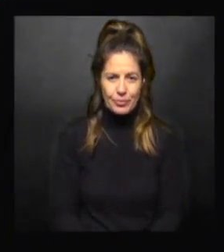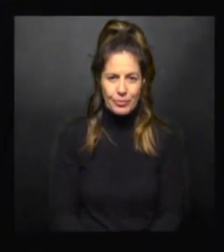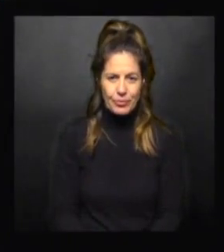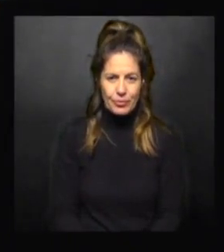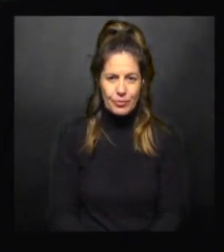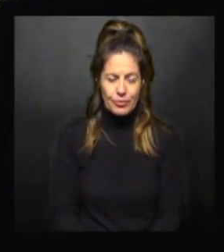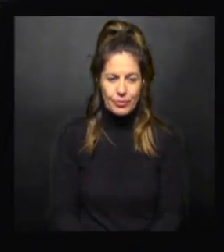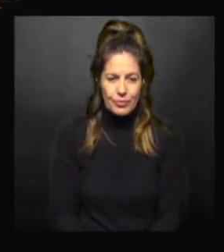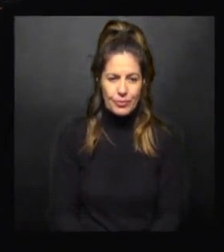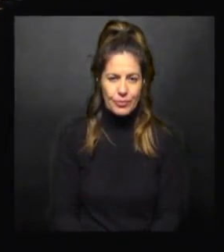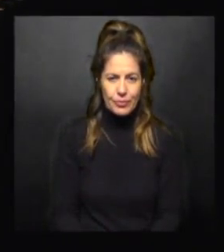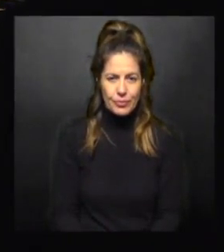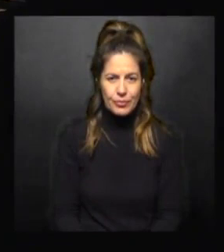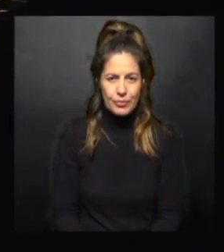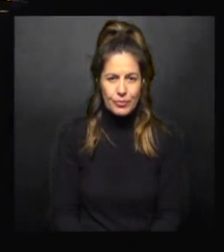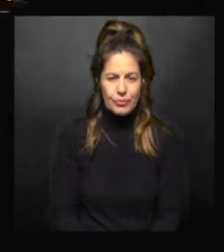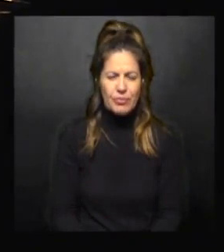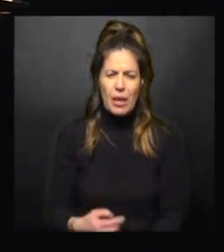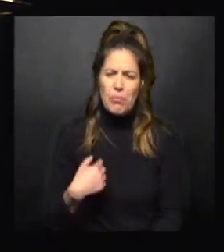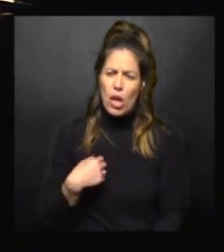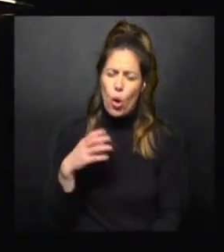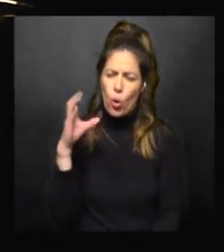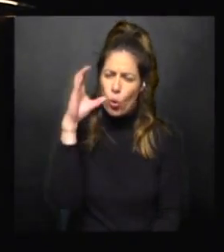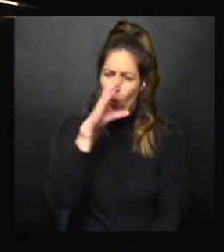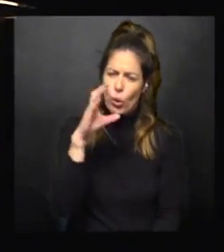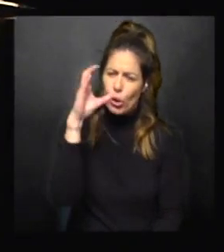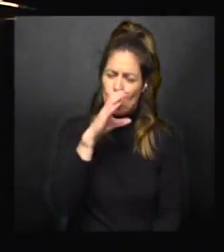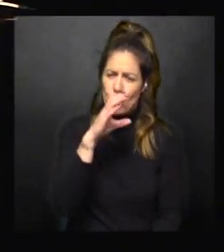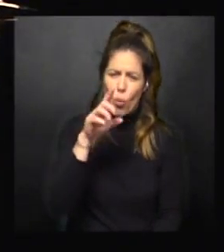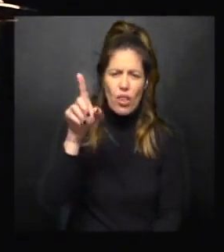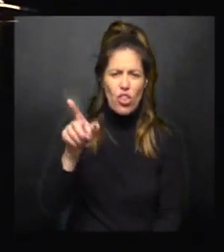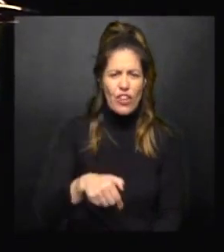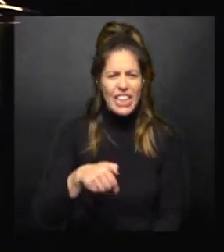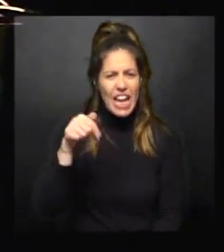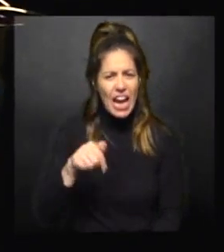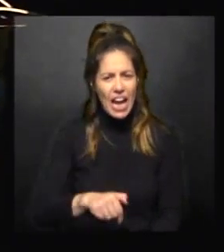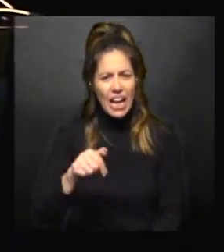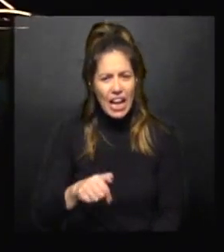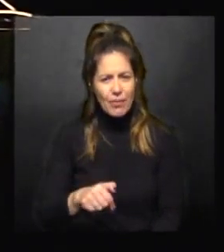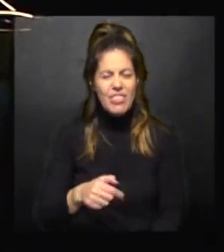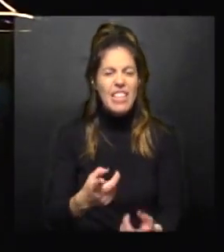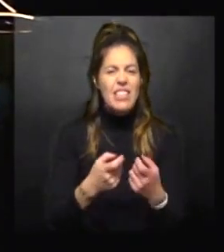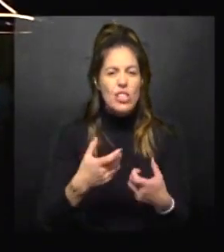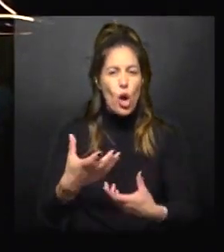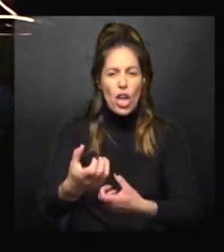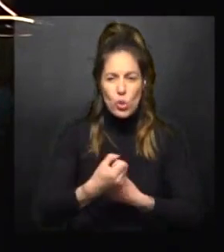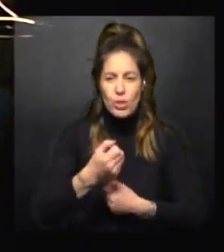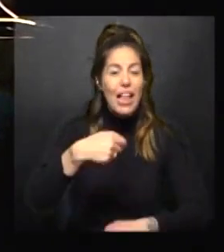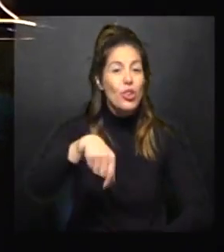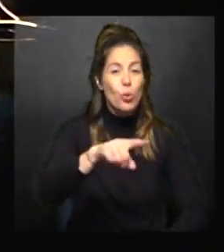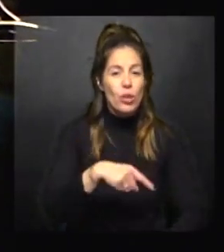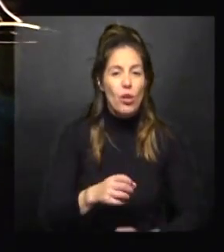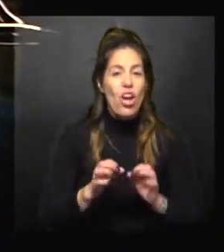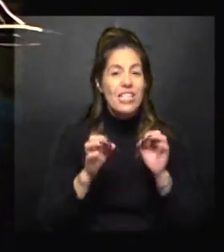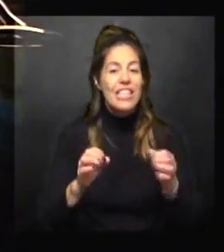mirada me pasó algo muy curioso de camino acá y necesito la ayuda de todos ustedes cuando llegaba al puerto